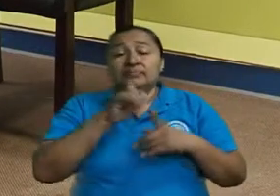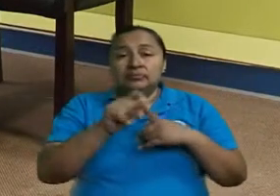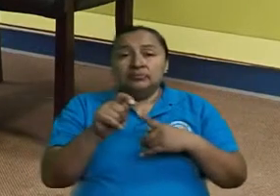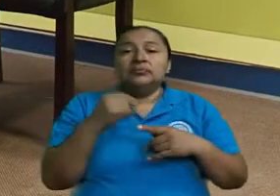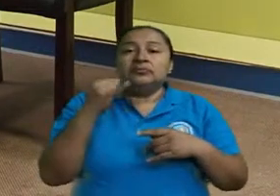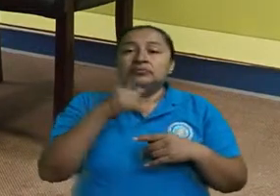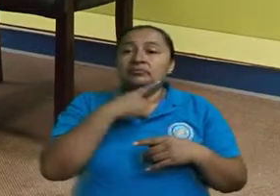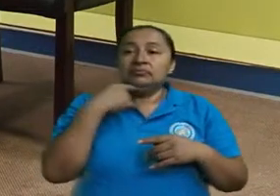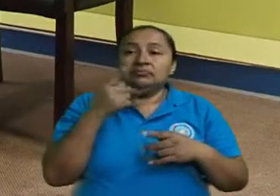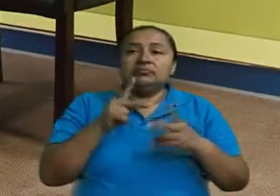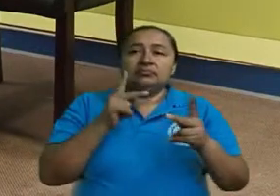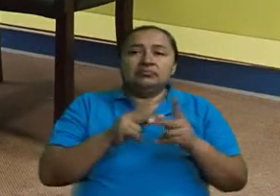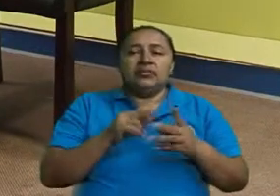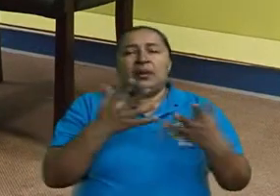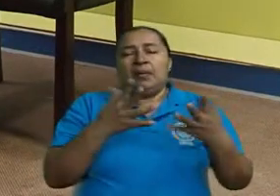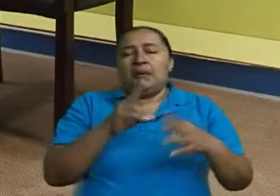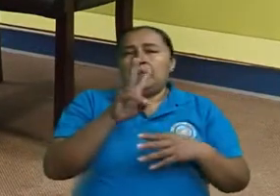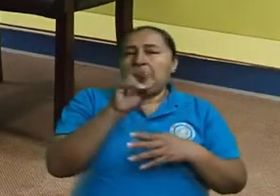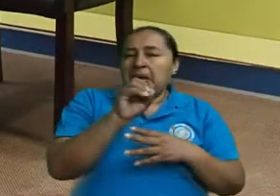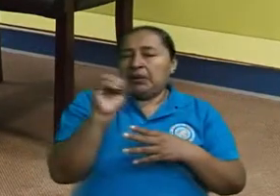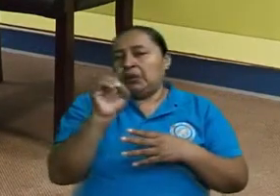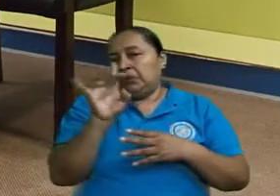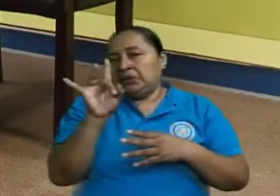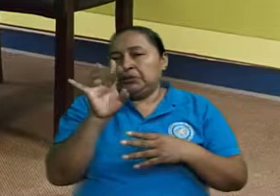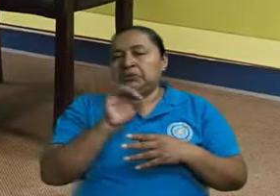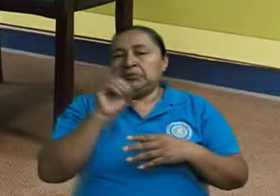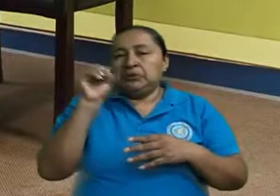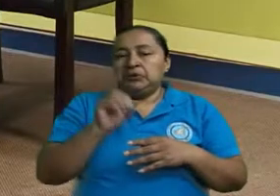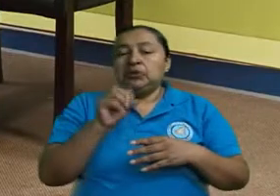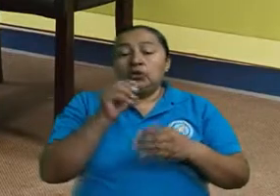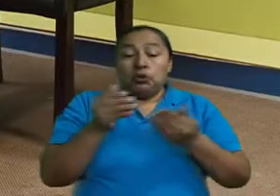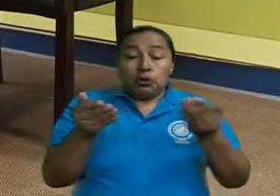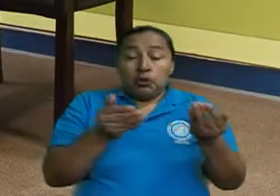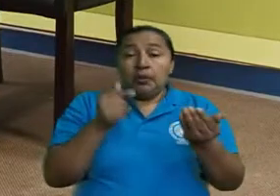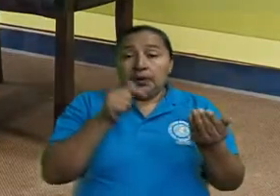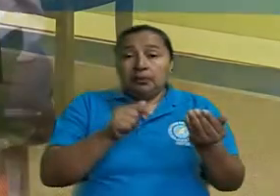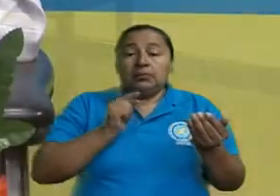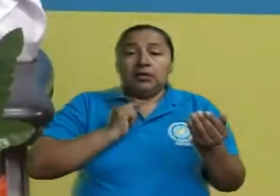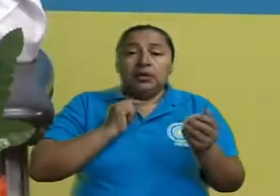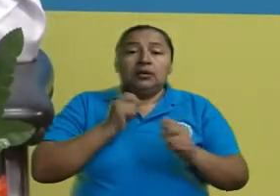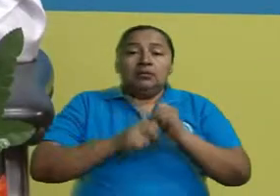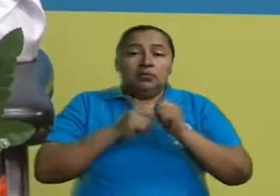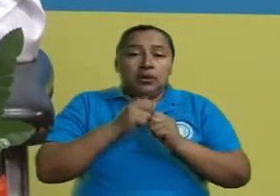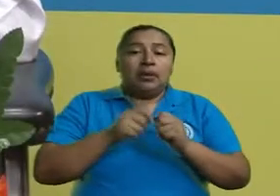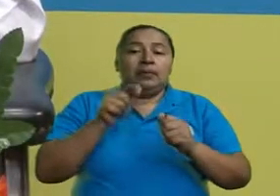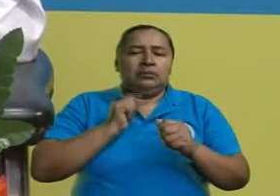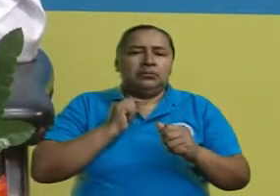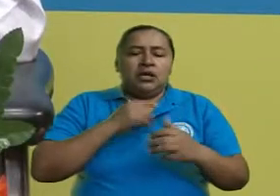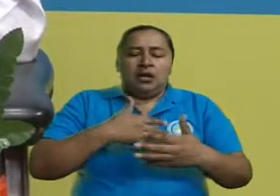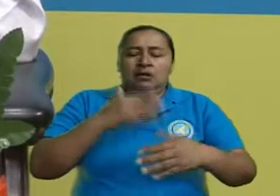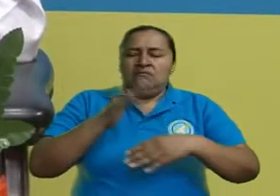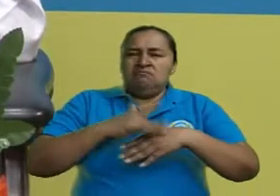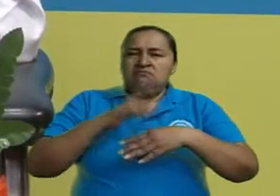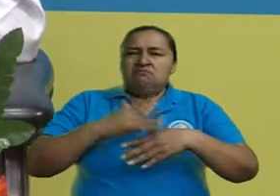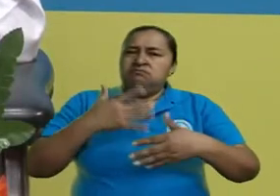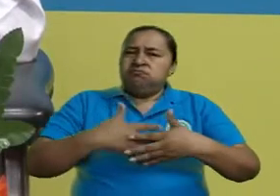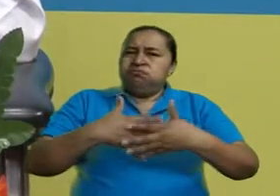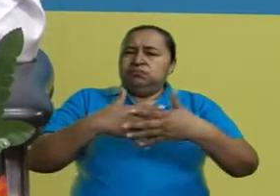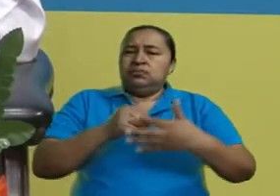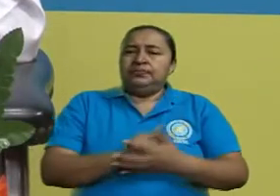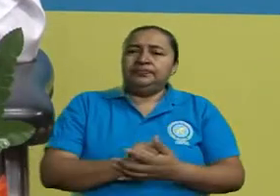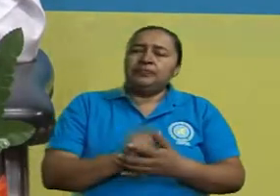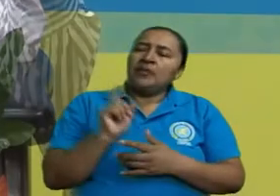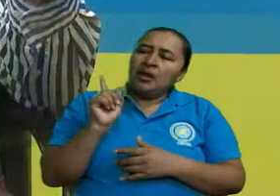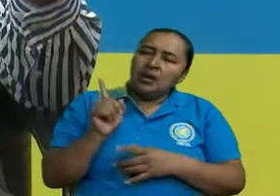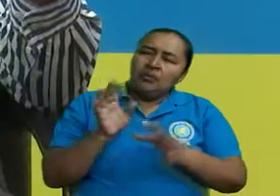exacto, solo del 20 al 15% de los pacientitos presentan ese tipo de problemas. Es importante eso que usted